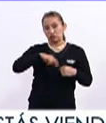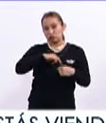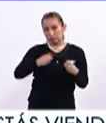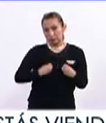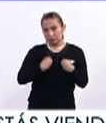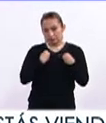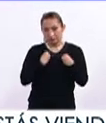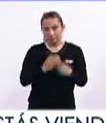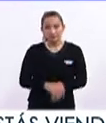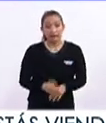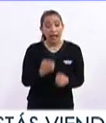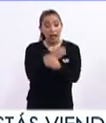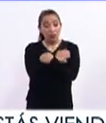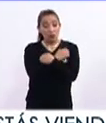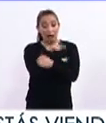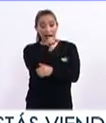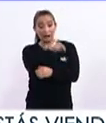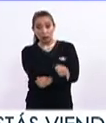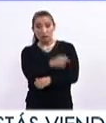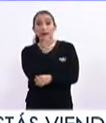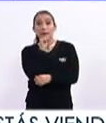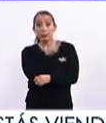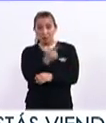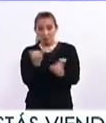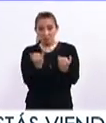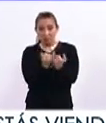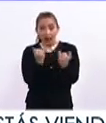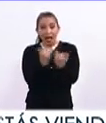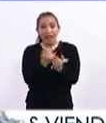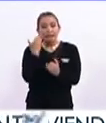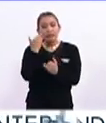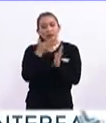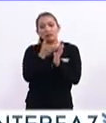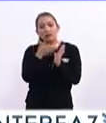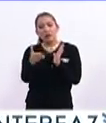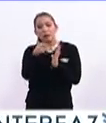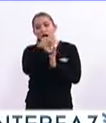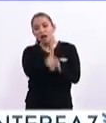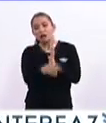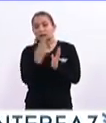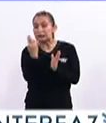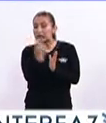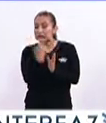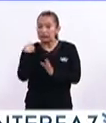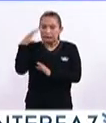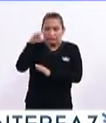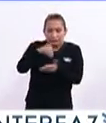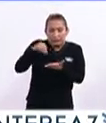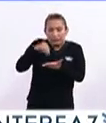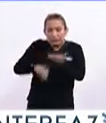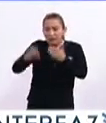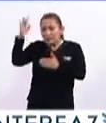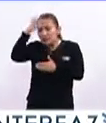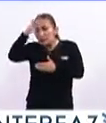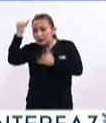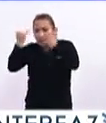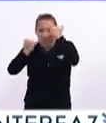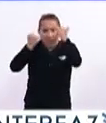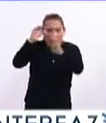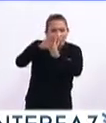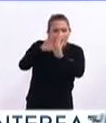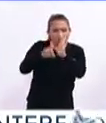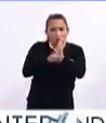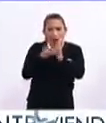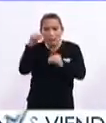vida cotidiana. La educación no es la excepción, y con el tiempo ha tenido que adquirir las herramientas, filosofías y